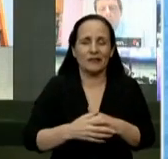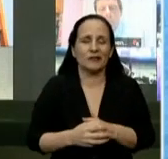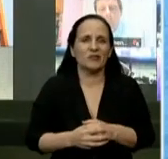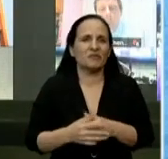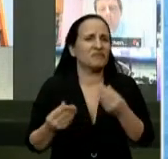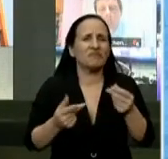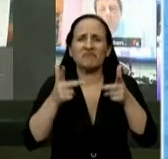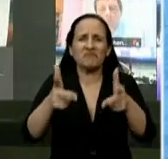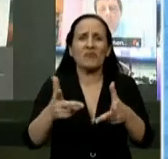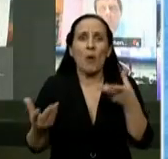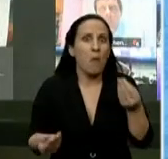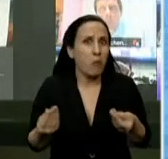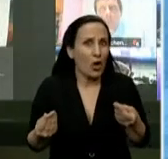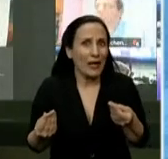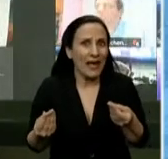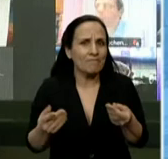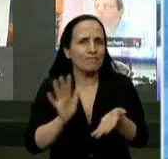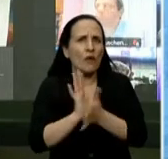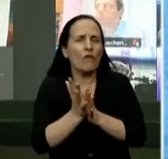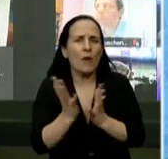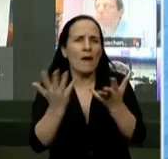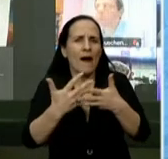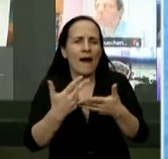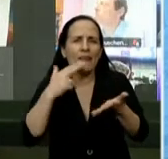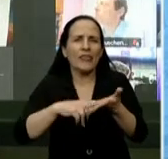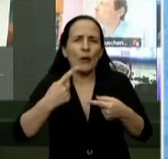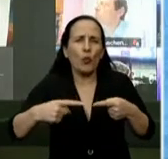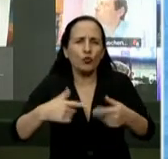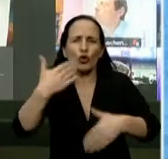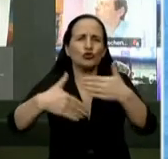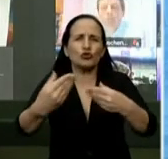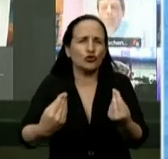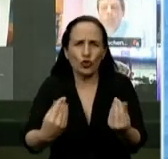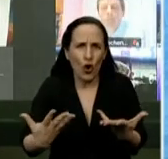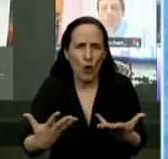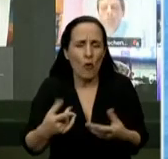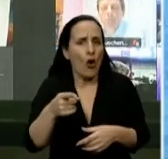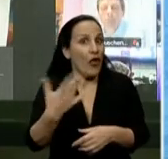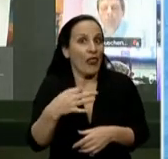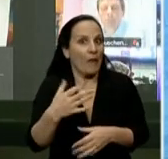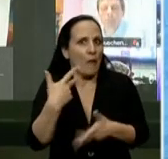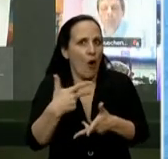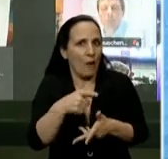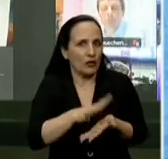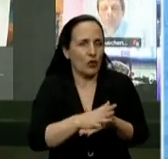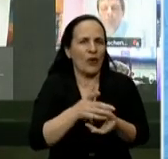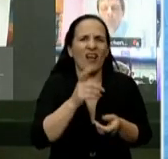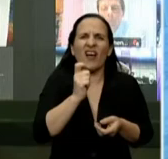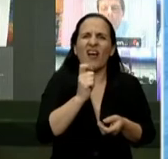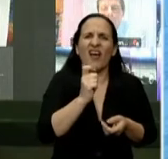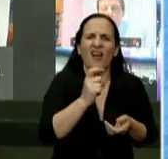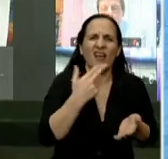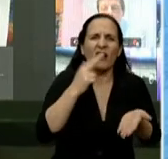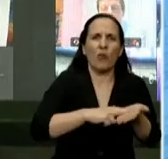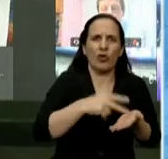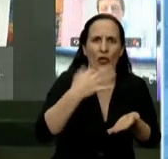lo digo porque cuando hablamos de un sistema tributario progresivo debemos hablar no solo de aquellos que deben pagar más